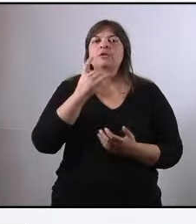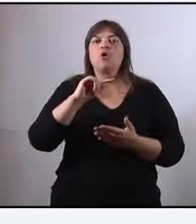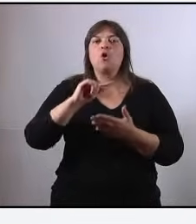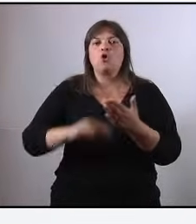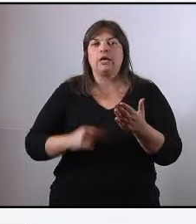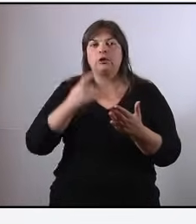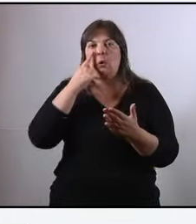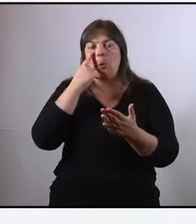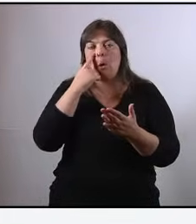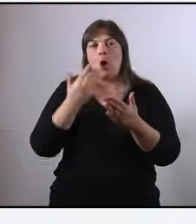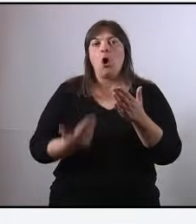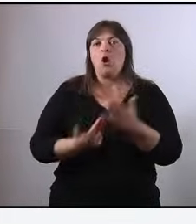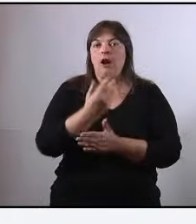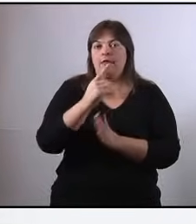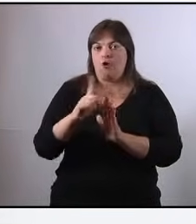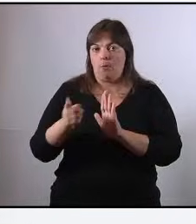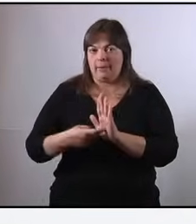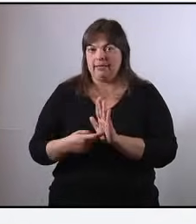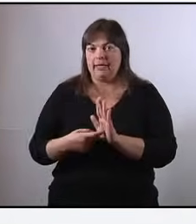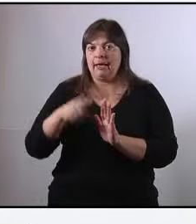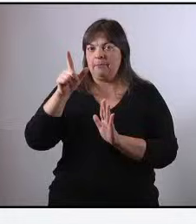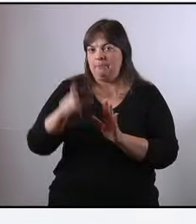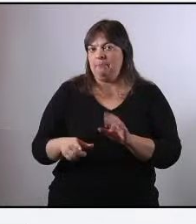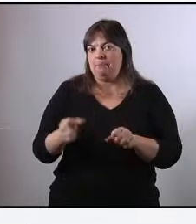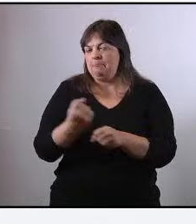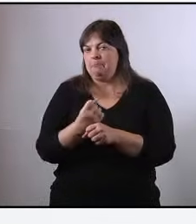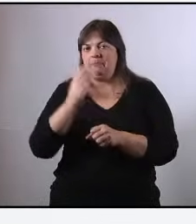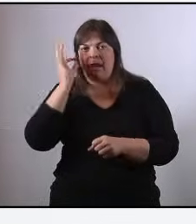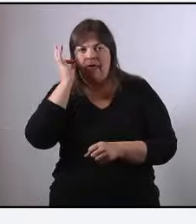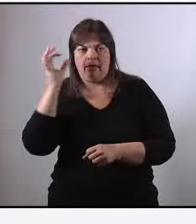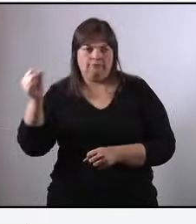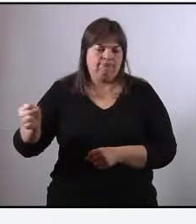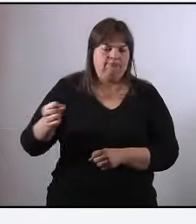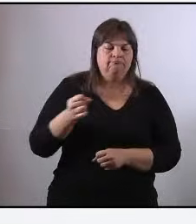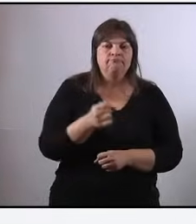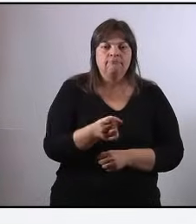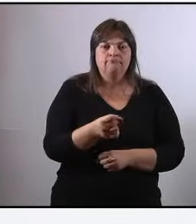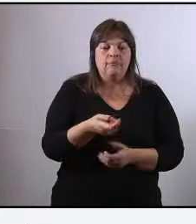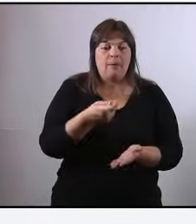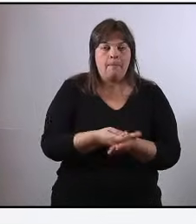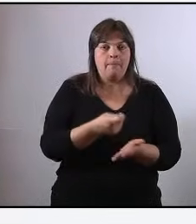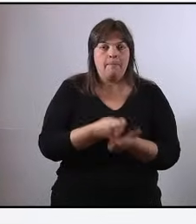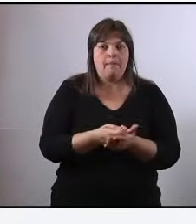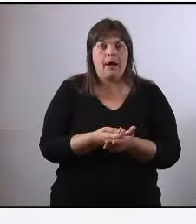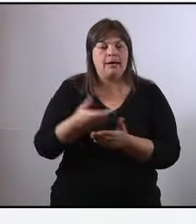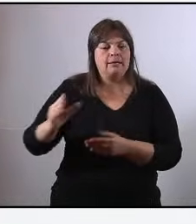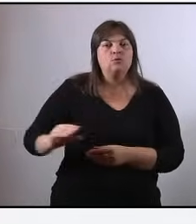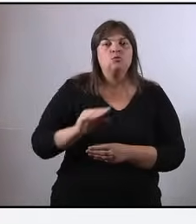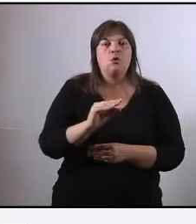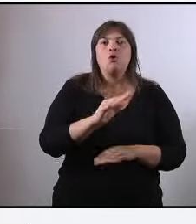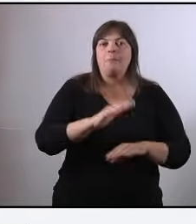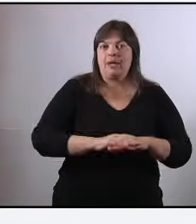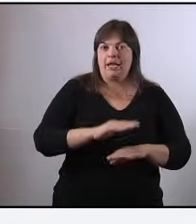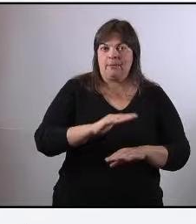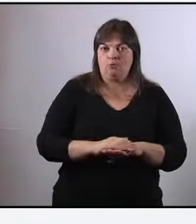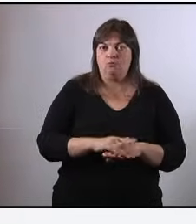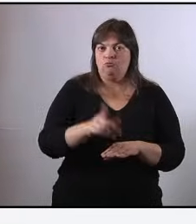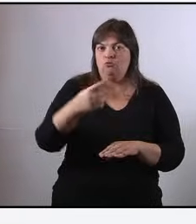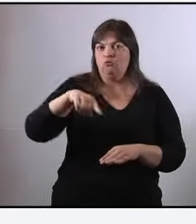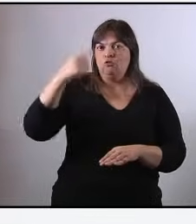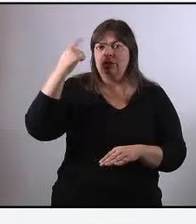de una jornada completa de una empleada de hogar, a la que se le abone el salario mínimo, que como saben es